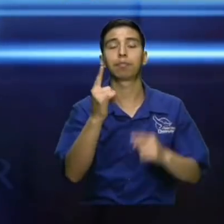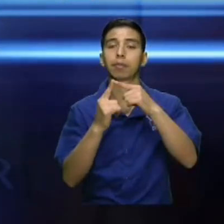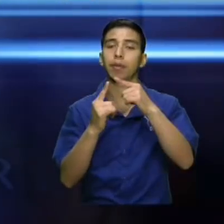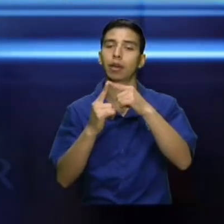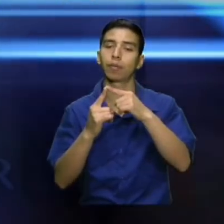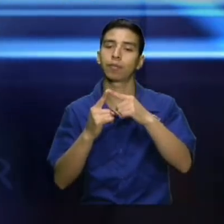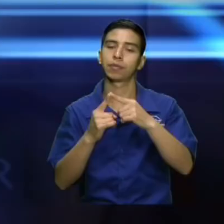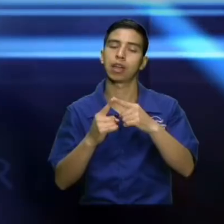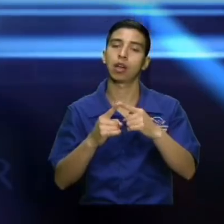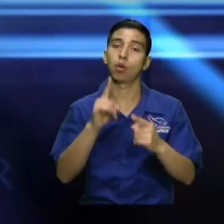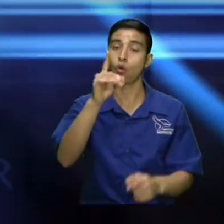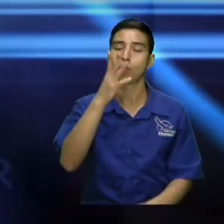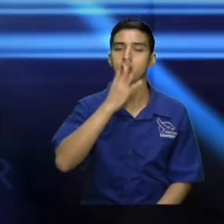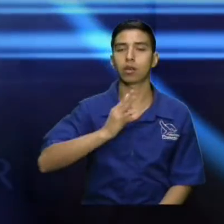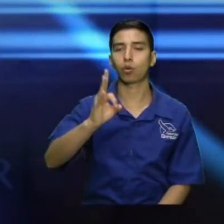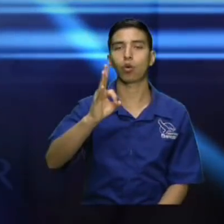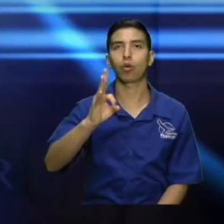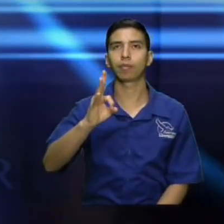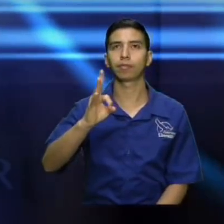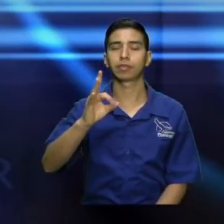al hijo de la aborrecida,